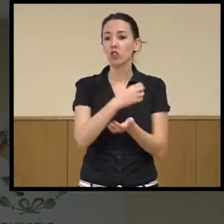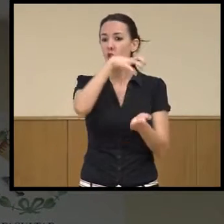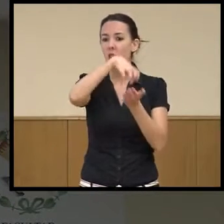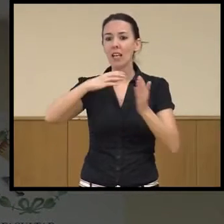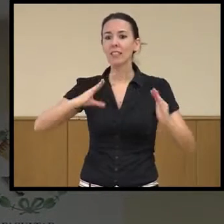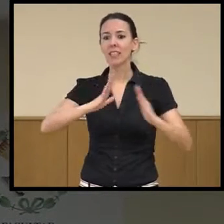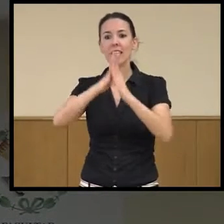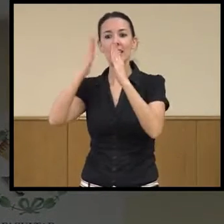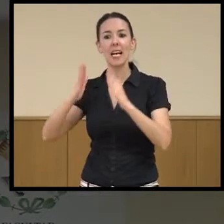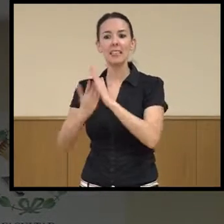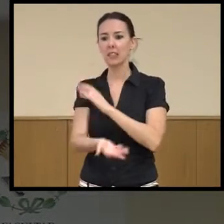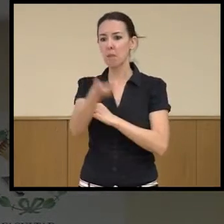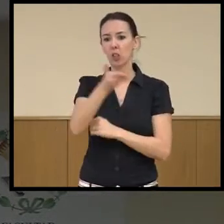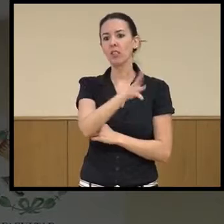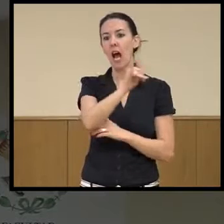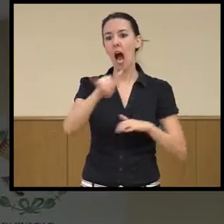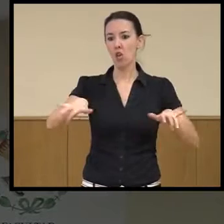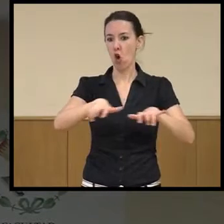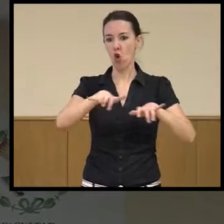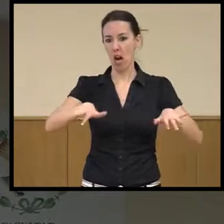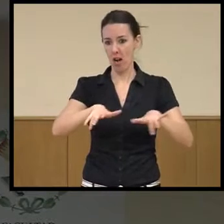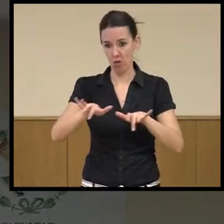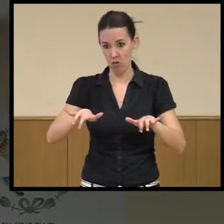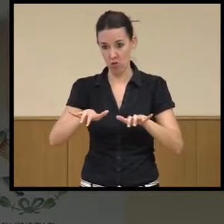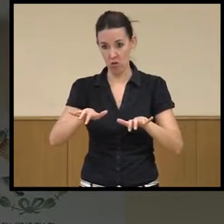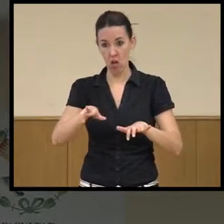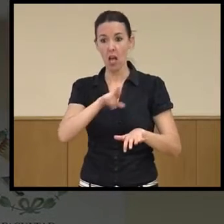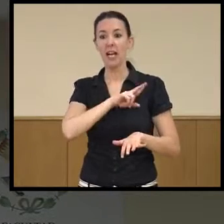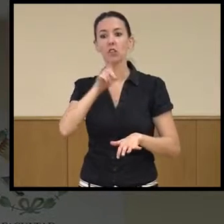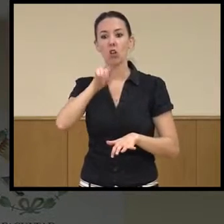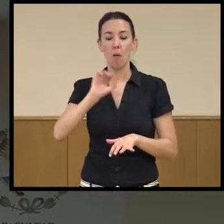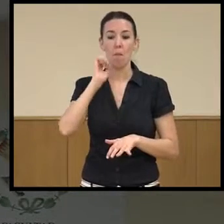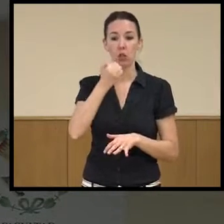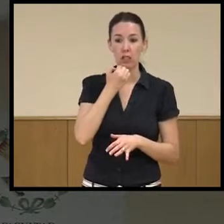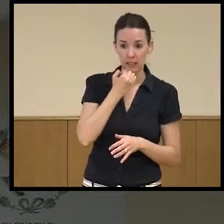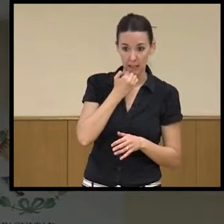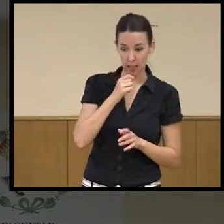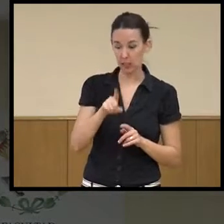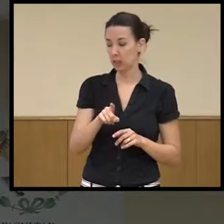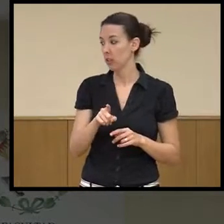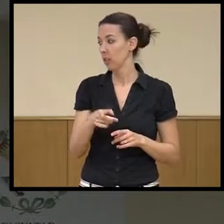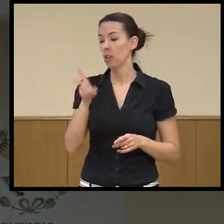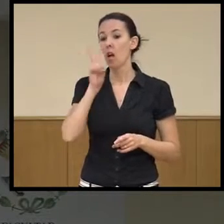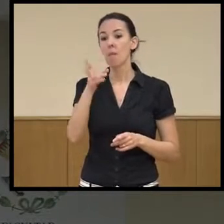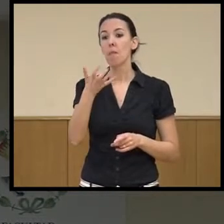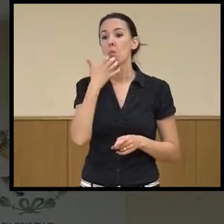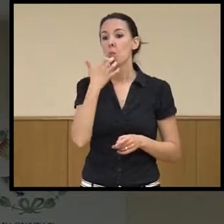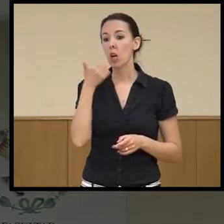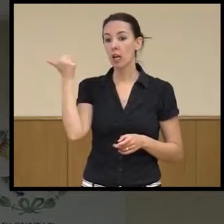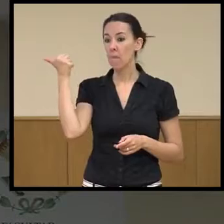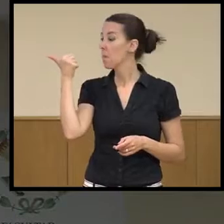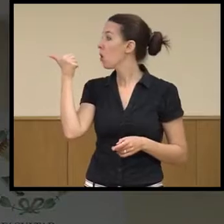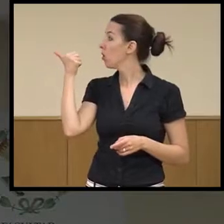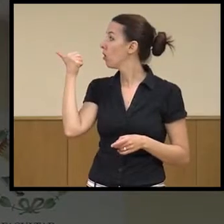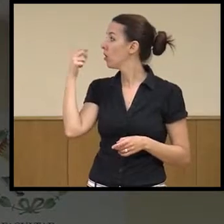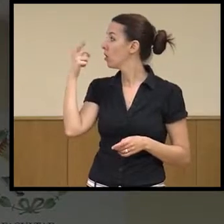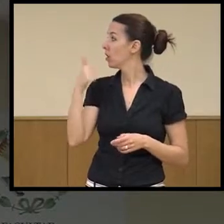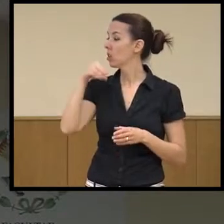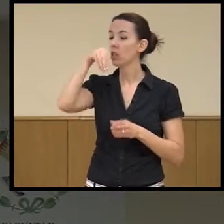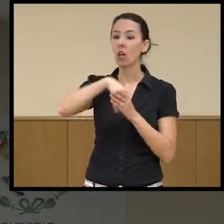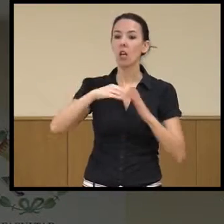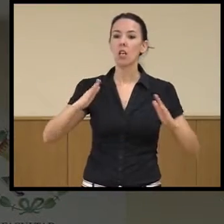cristianos de cierta importancia, católicos y protestantes, menos en los calvinistas. Lo vemos, por ejemplo, en ese interior de